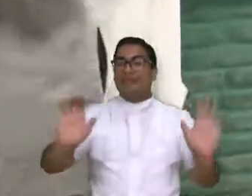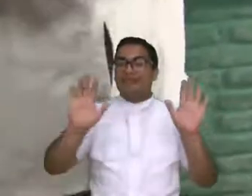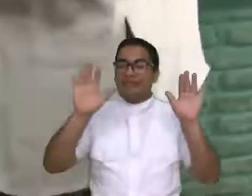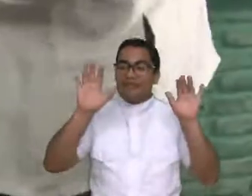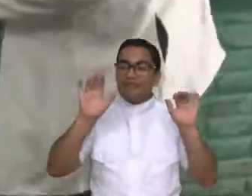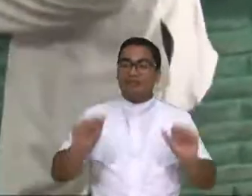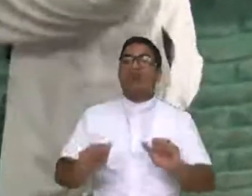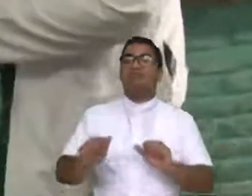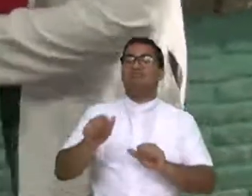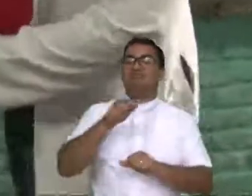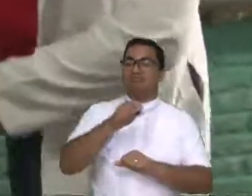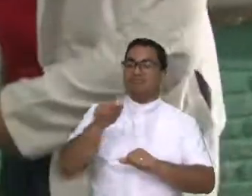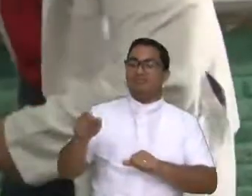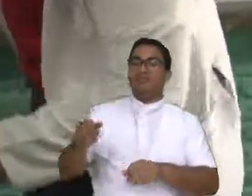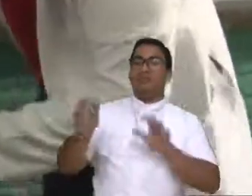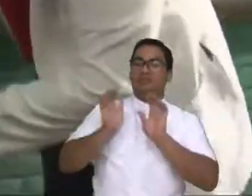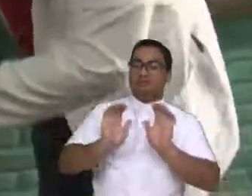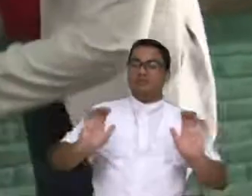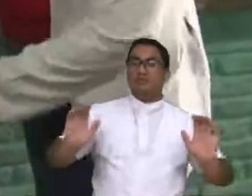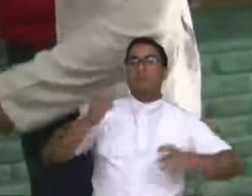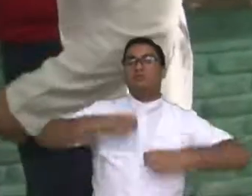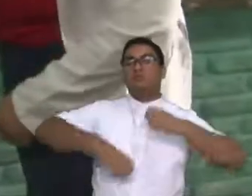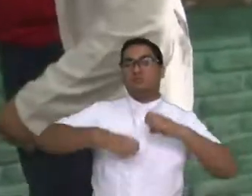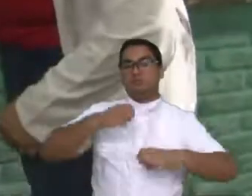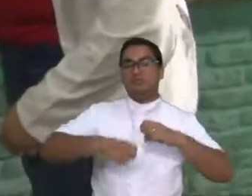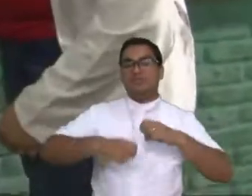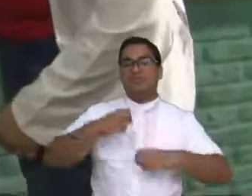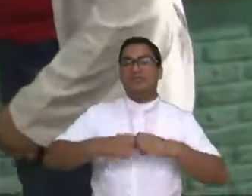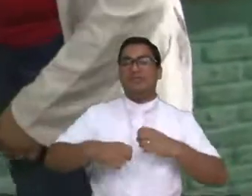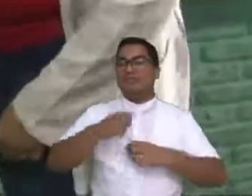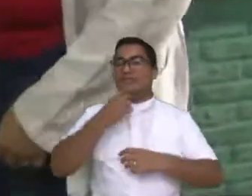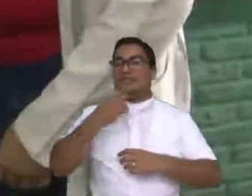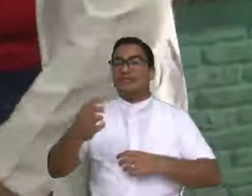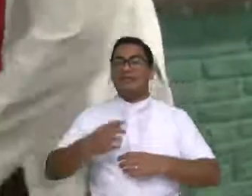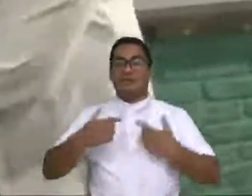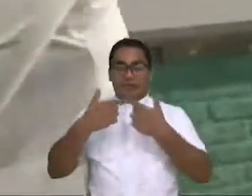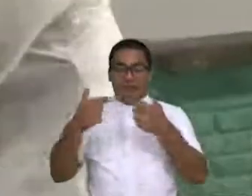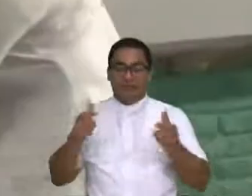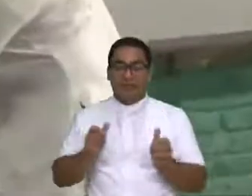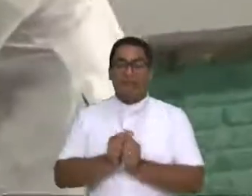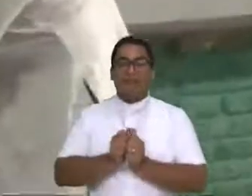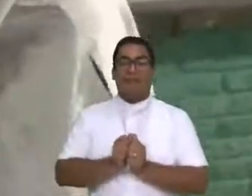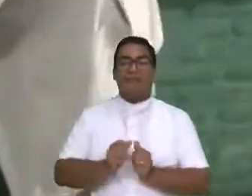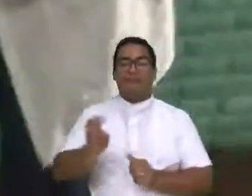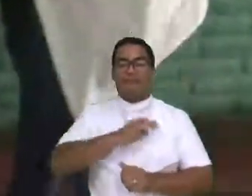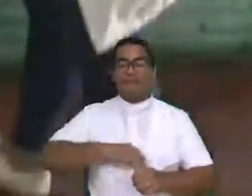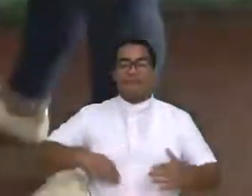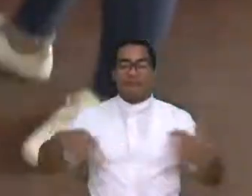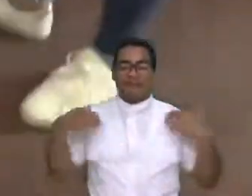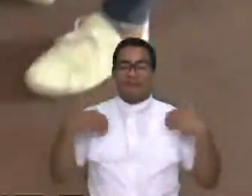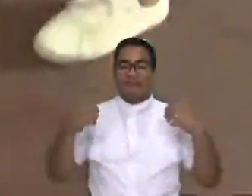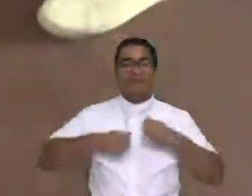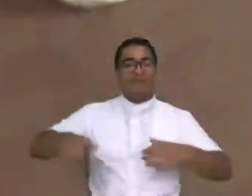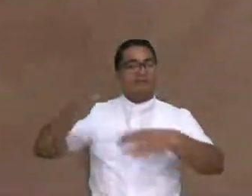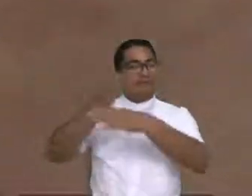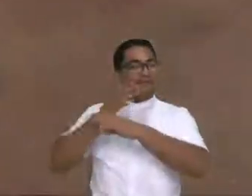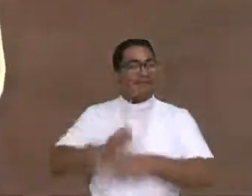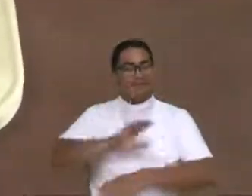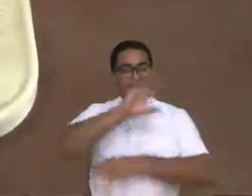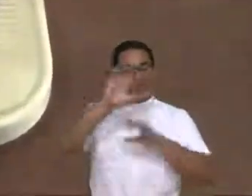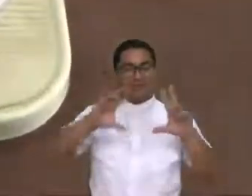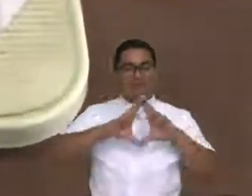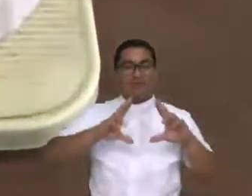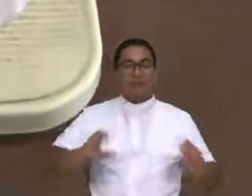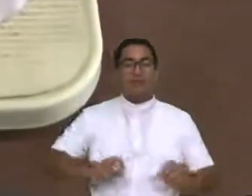hemos identificado con alteraciones de crecimiento, son manejados por un equipo multidisciplinario en las unidades de salud para garantizar que ellos